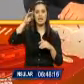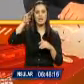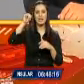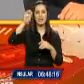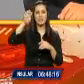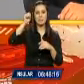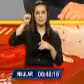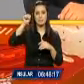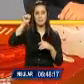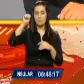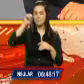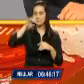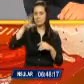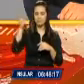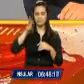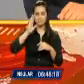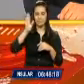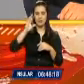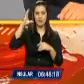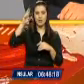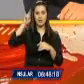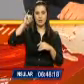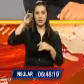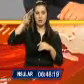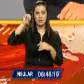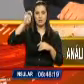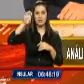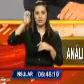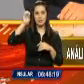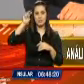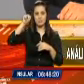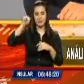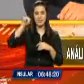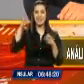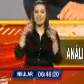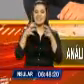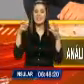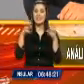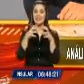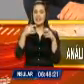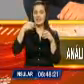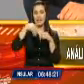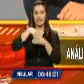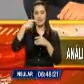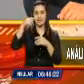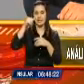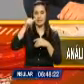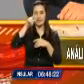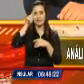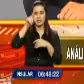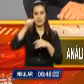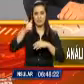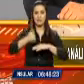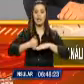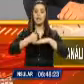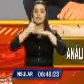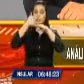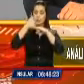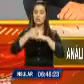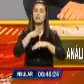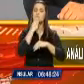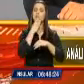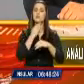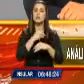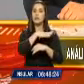Gaza. Hace dos días, el primer ministro israelí, junto al ministro de Defensa y al general